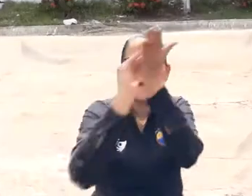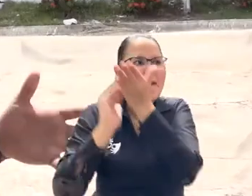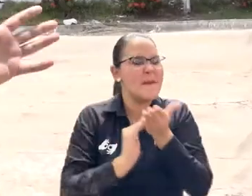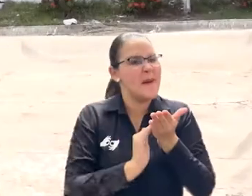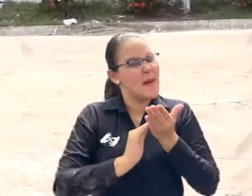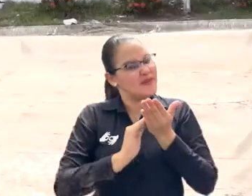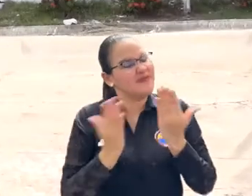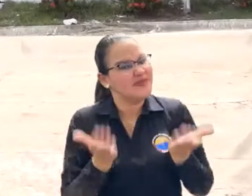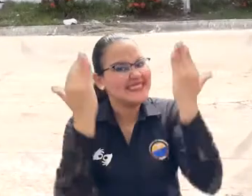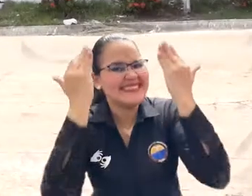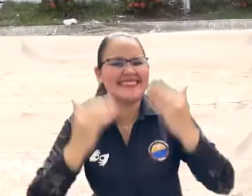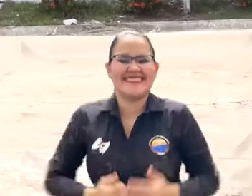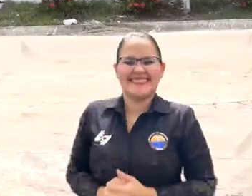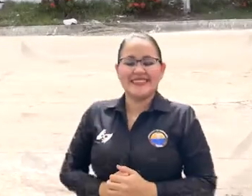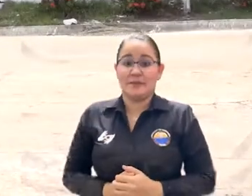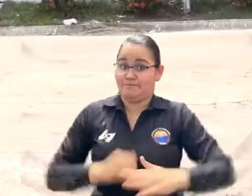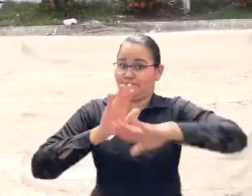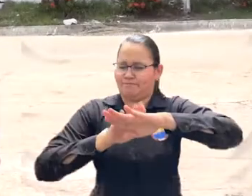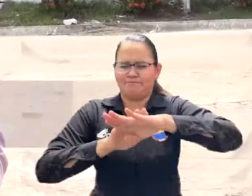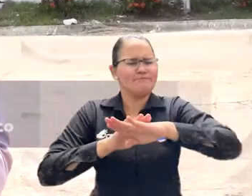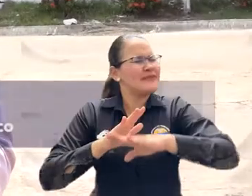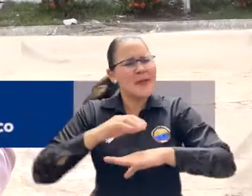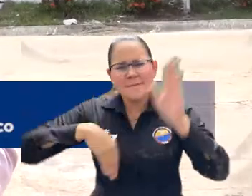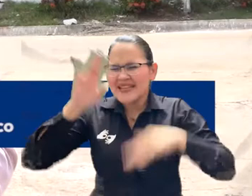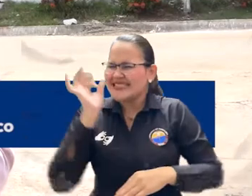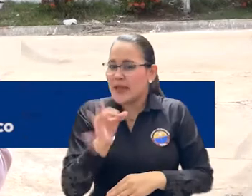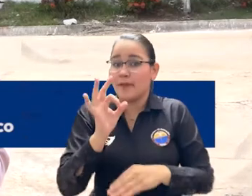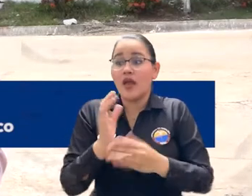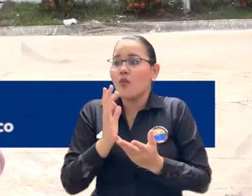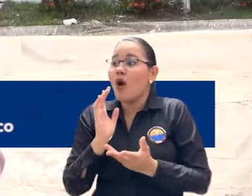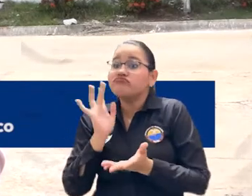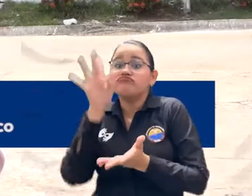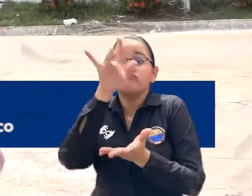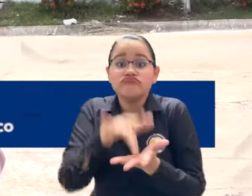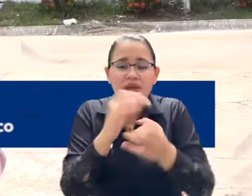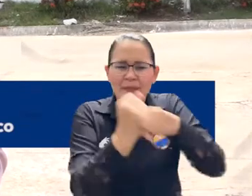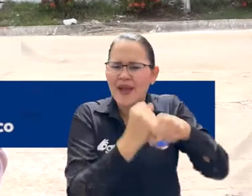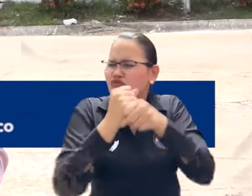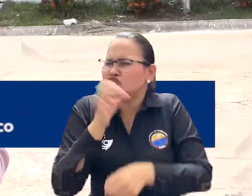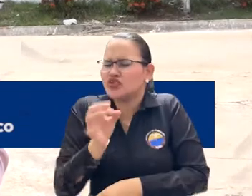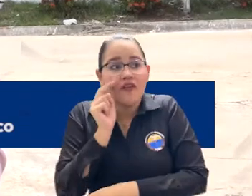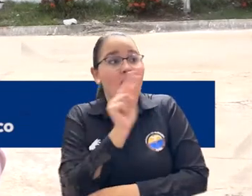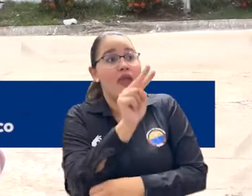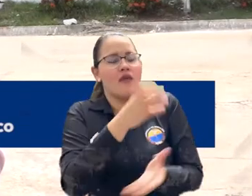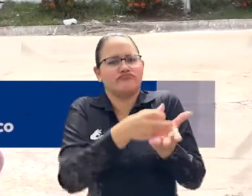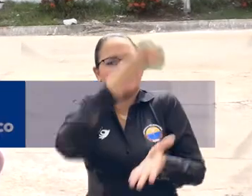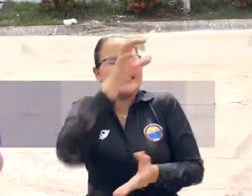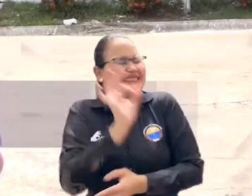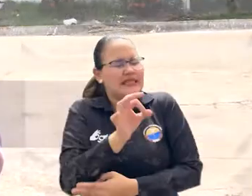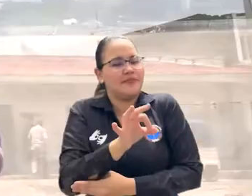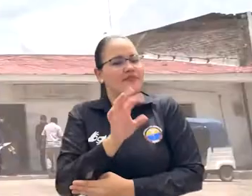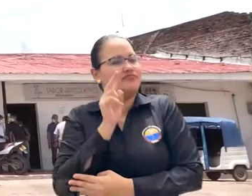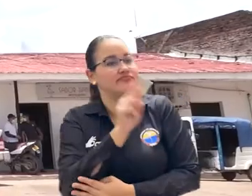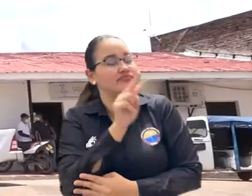es un edificio que es insignia. Cada persona que llega aquí, cada habitante, cada turista siempre tiene que ver con este edificio, y que